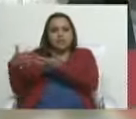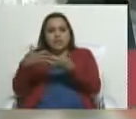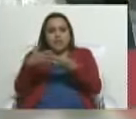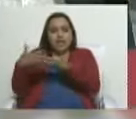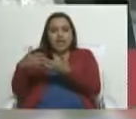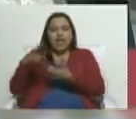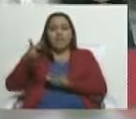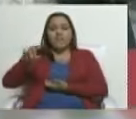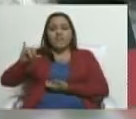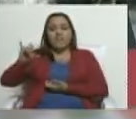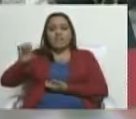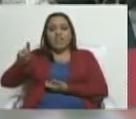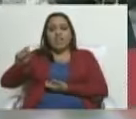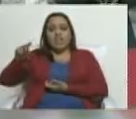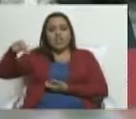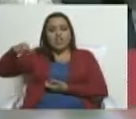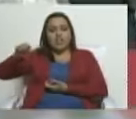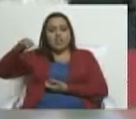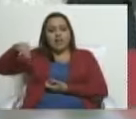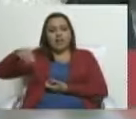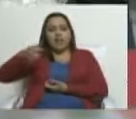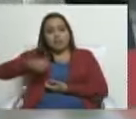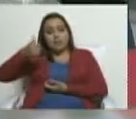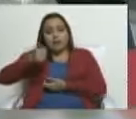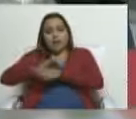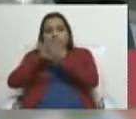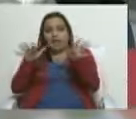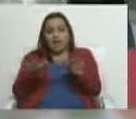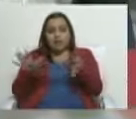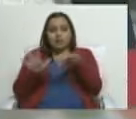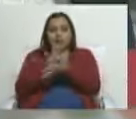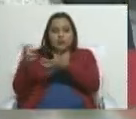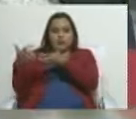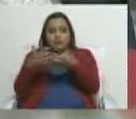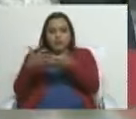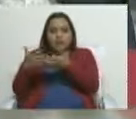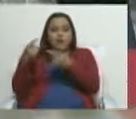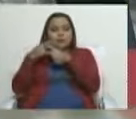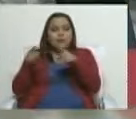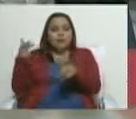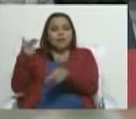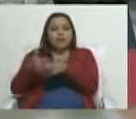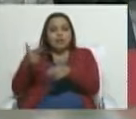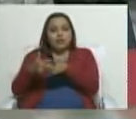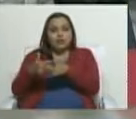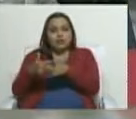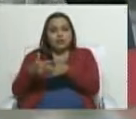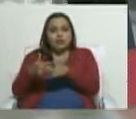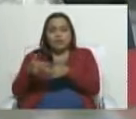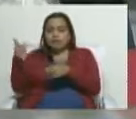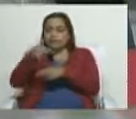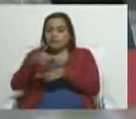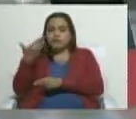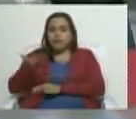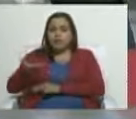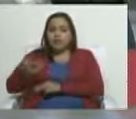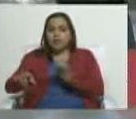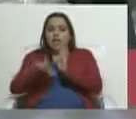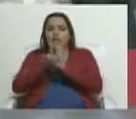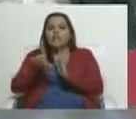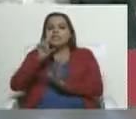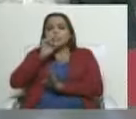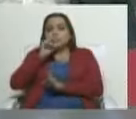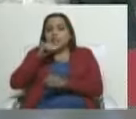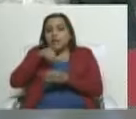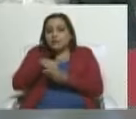decir, eran expresiones mucho más sinceras en términos de su violencia. Lo peligroso, y por eso el sentido de la ley, son los silencios